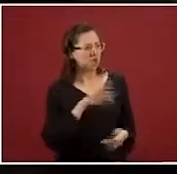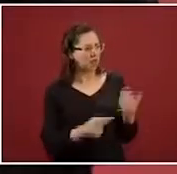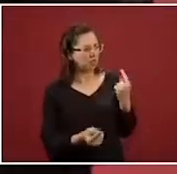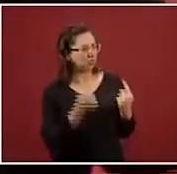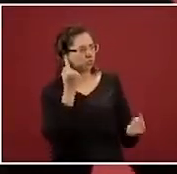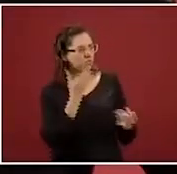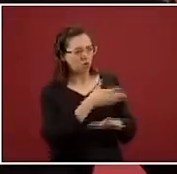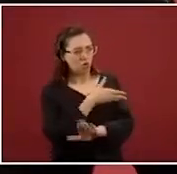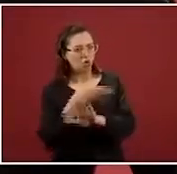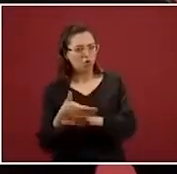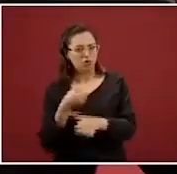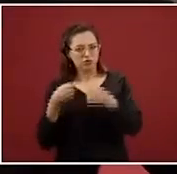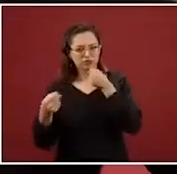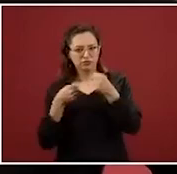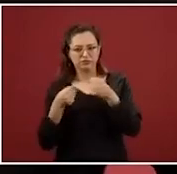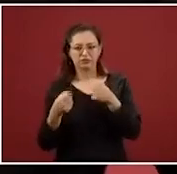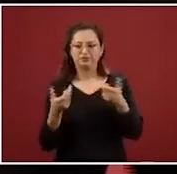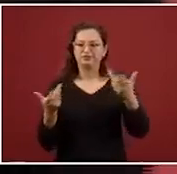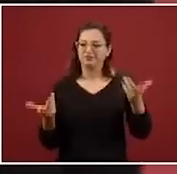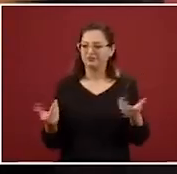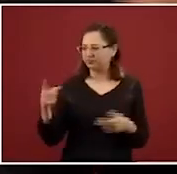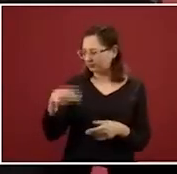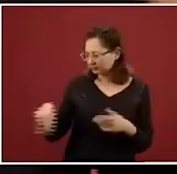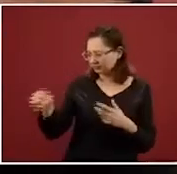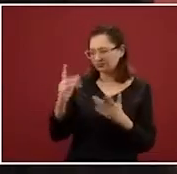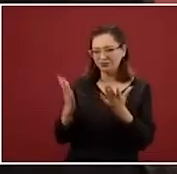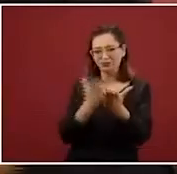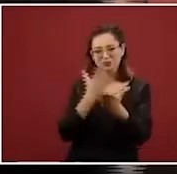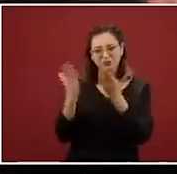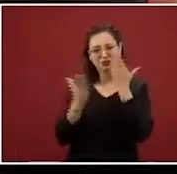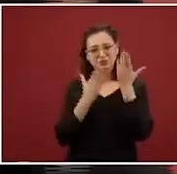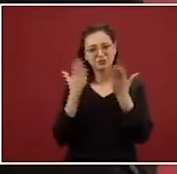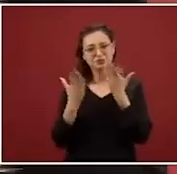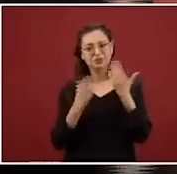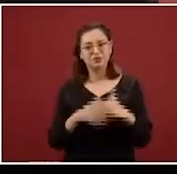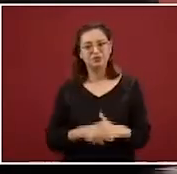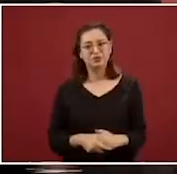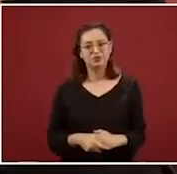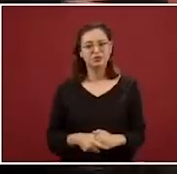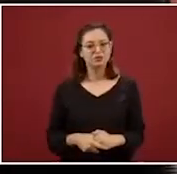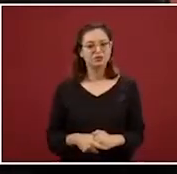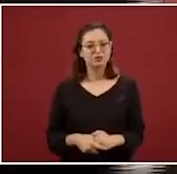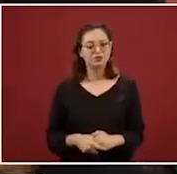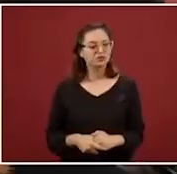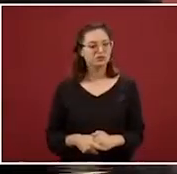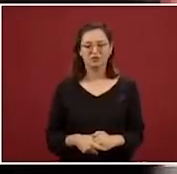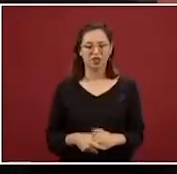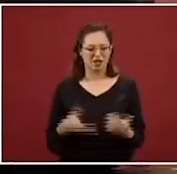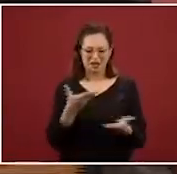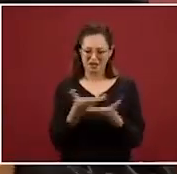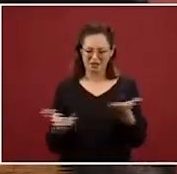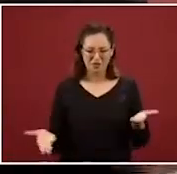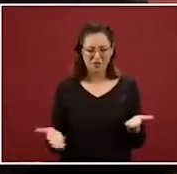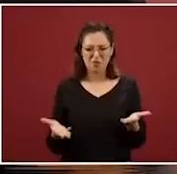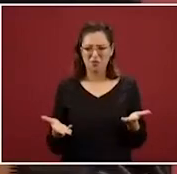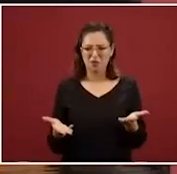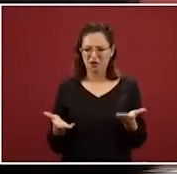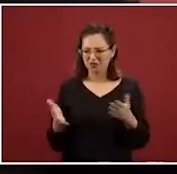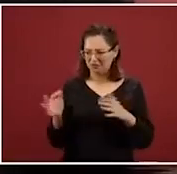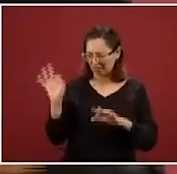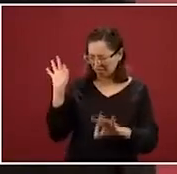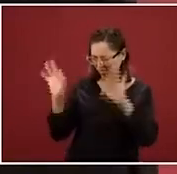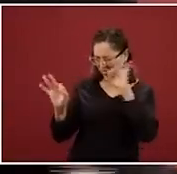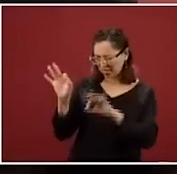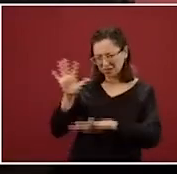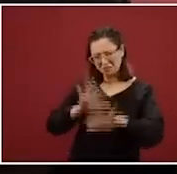o sea, es gente informada. Bueno, ya nadie es susceptible de